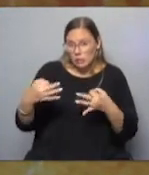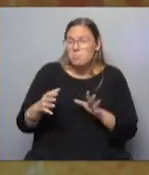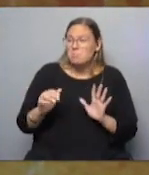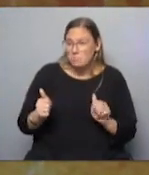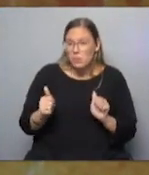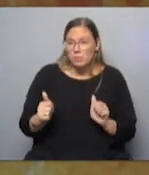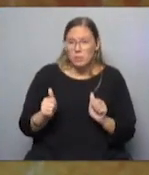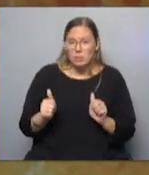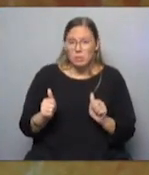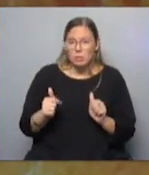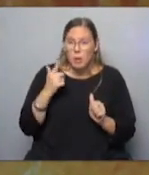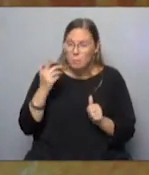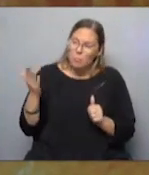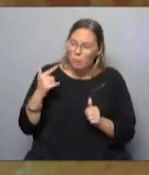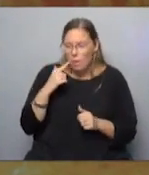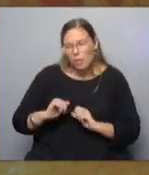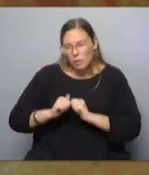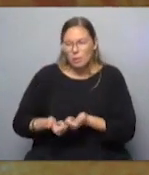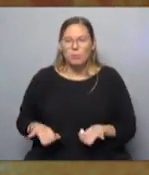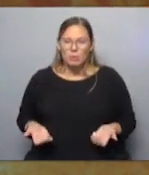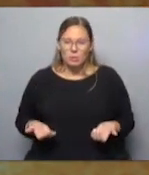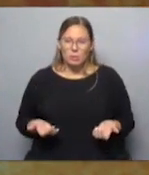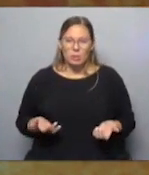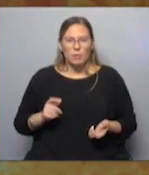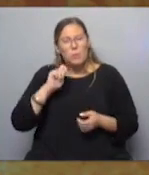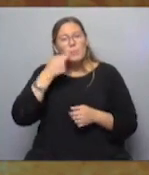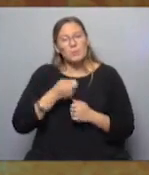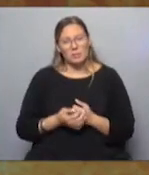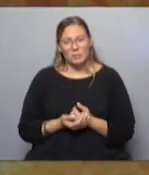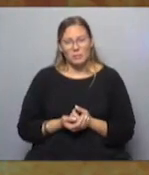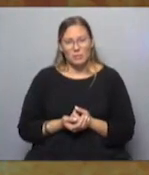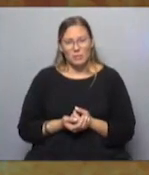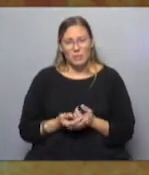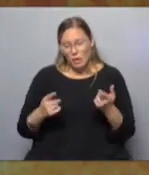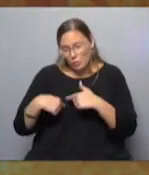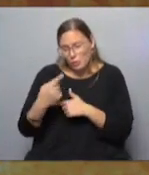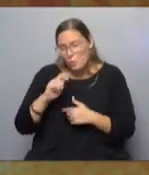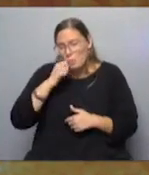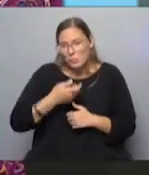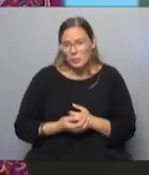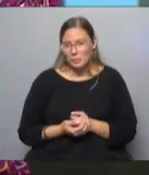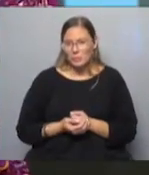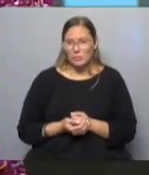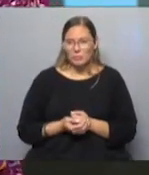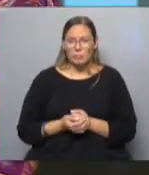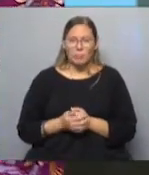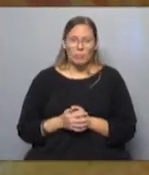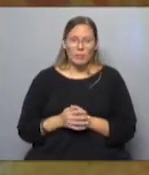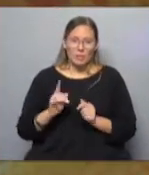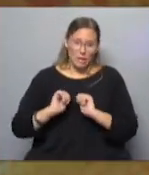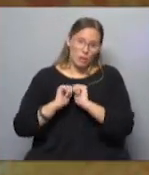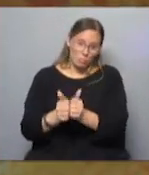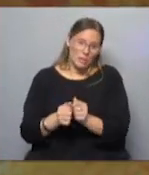llenas vamos que si va y fue muy lindo está siendo muy lindo que te